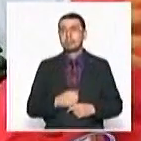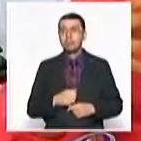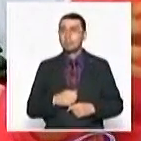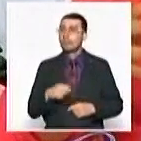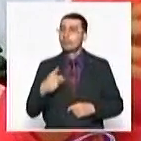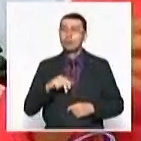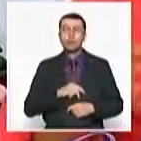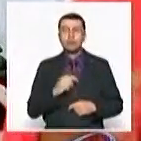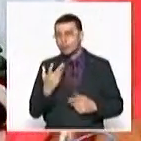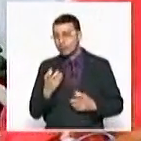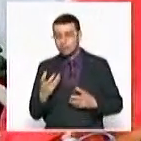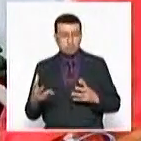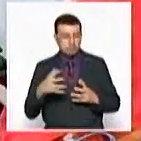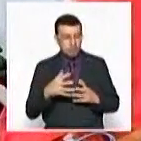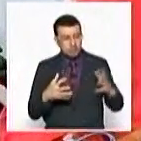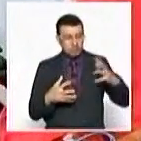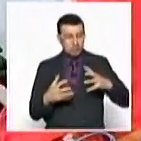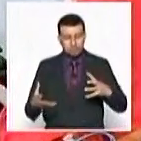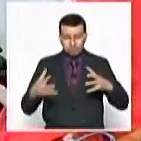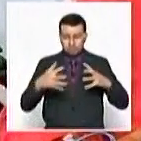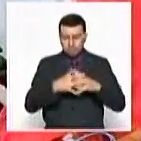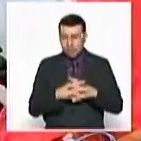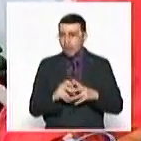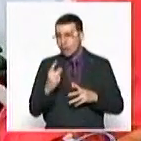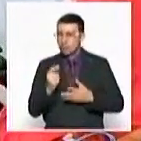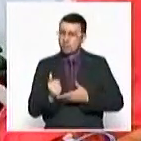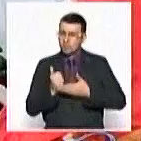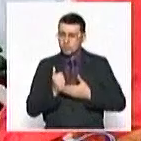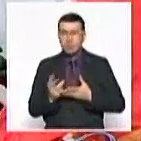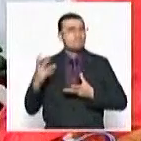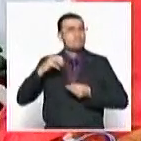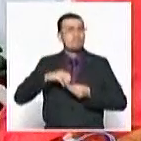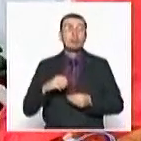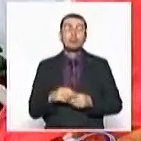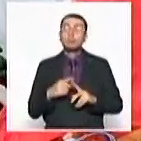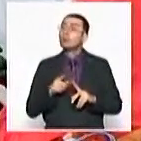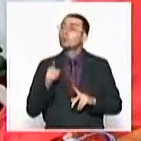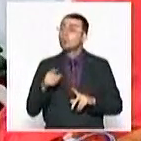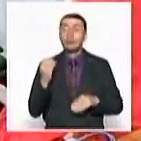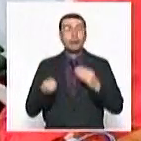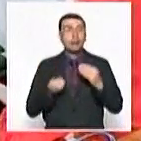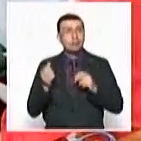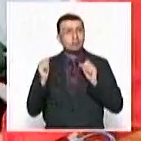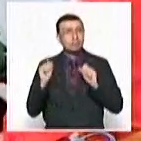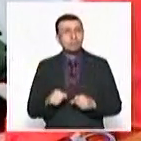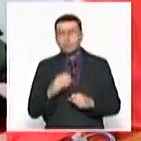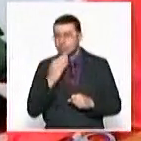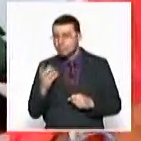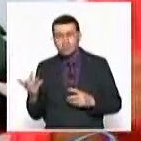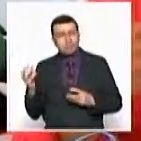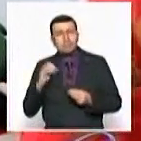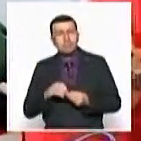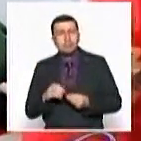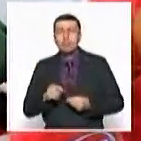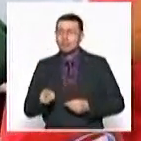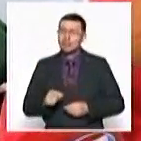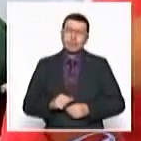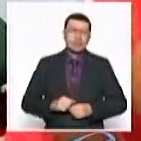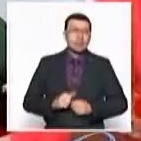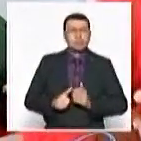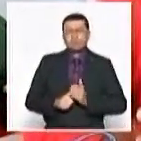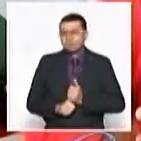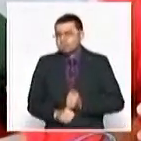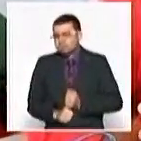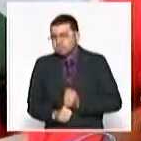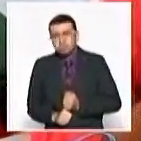de unas combinaciones para que tengan ciertos efectos, pero lo que ustedes pueden utilizar adicional para el estreñimiento es productos que